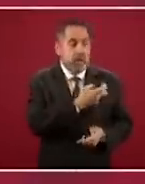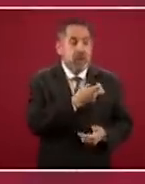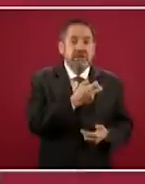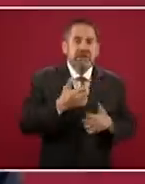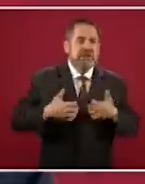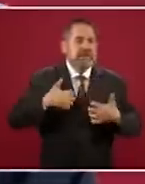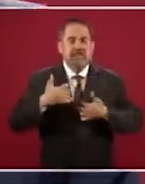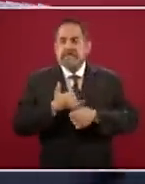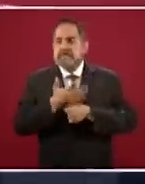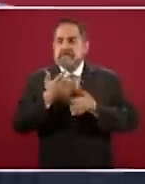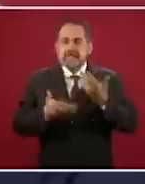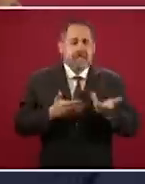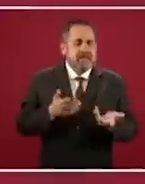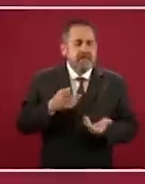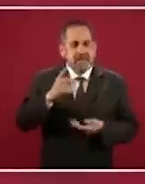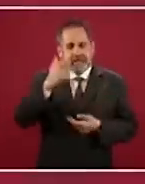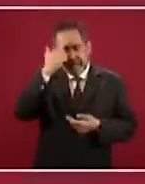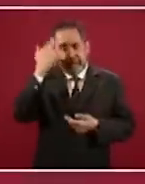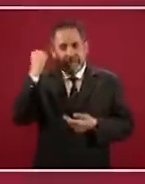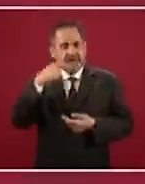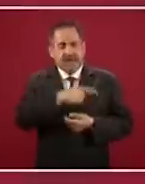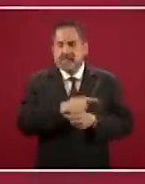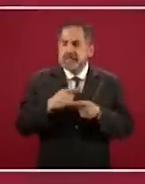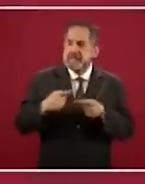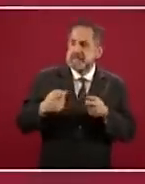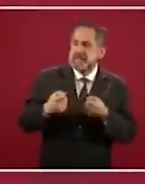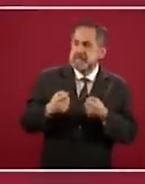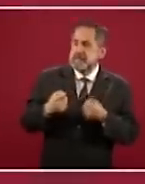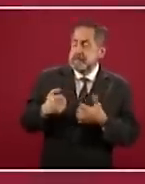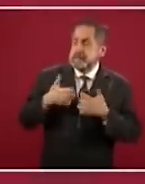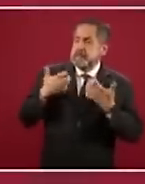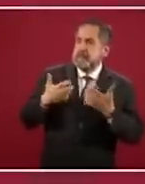Es lo que antes se llamaba la reacción.